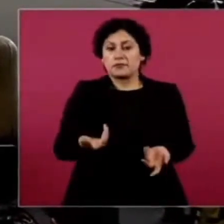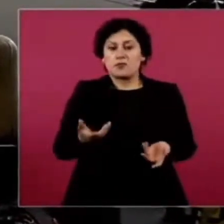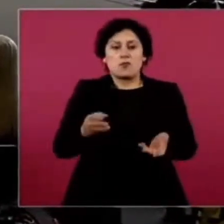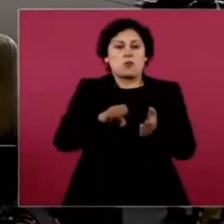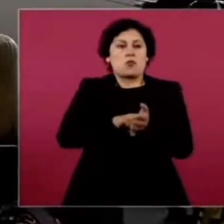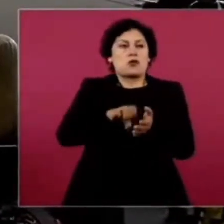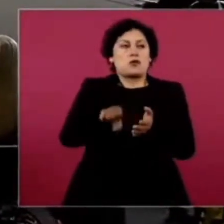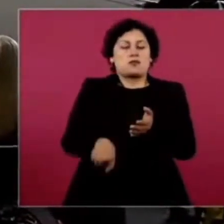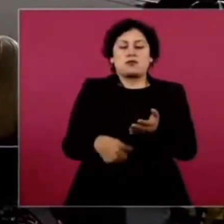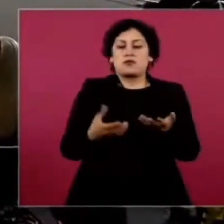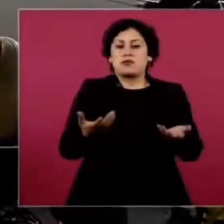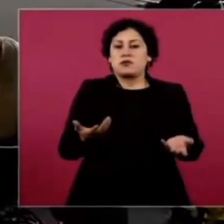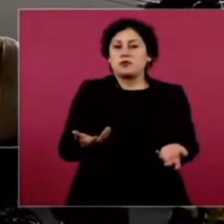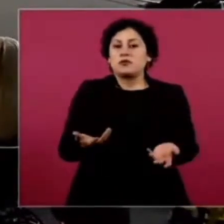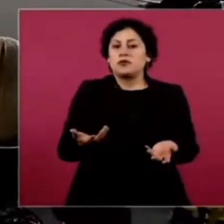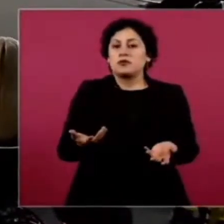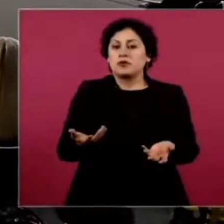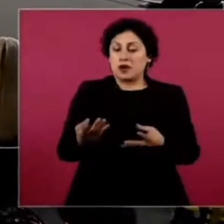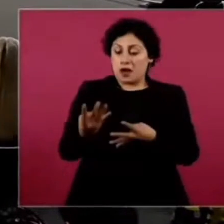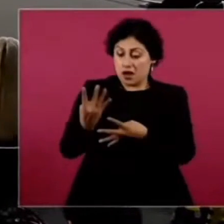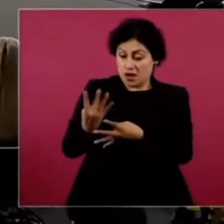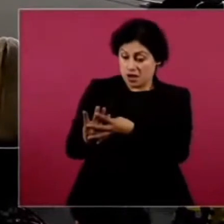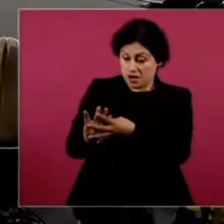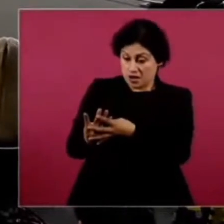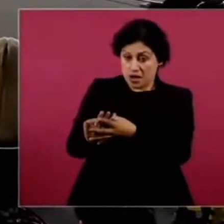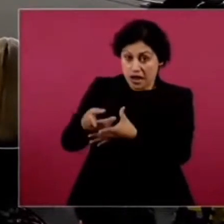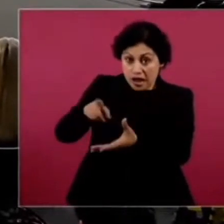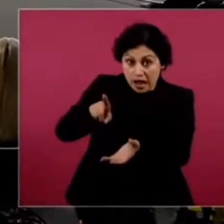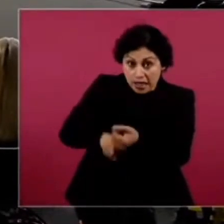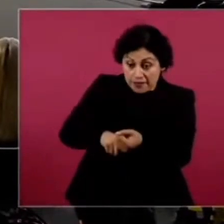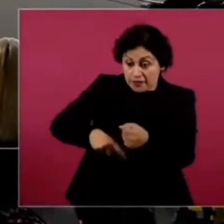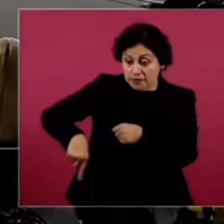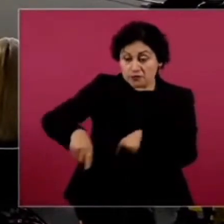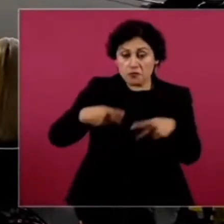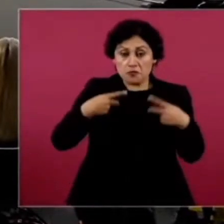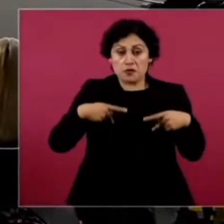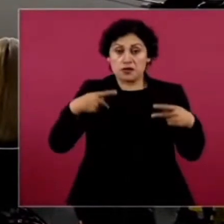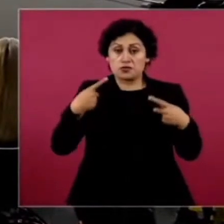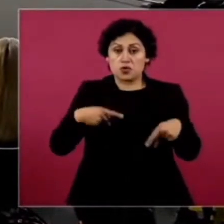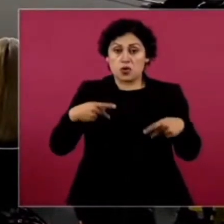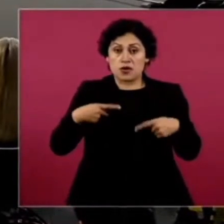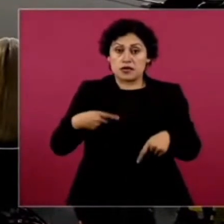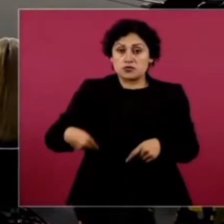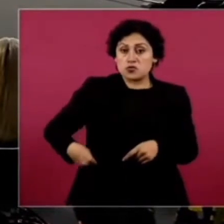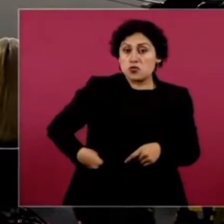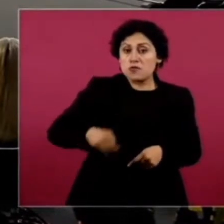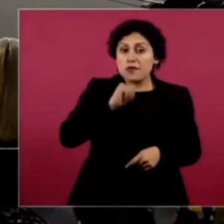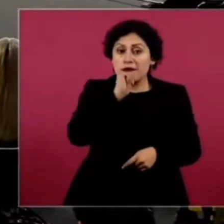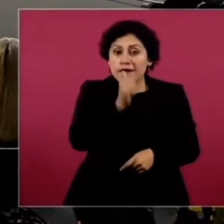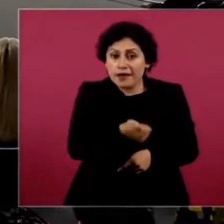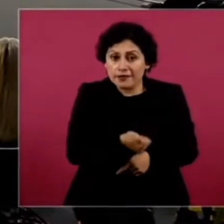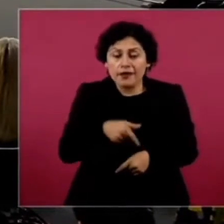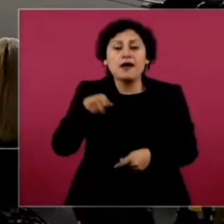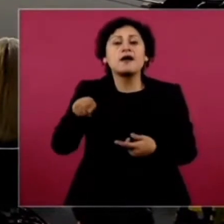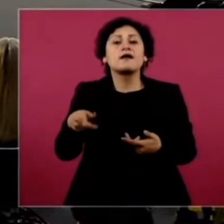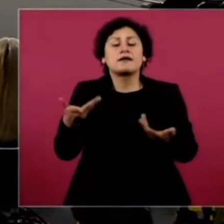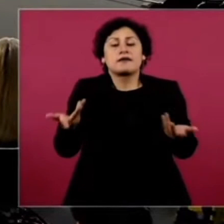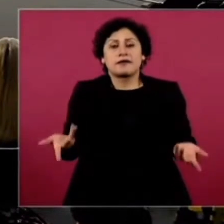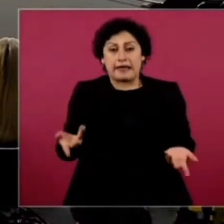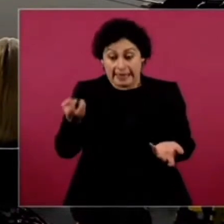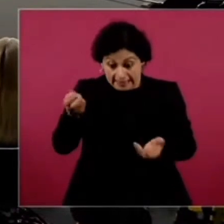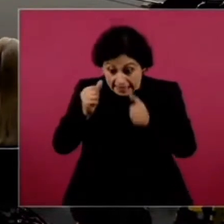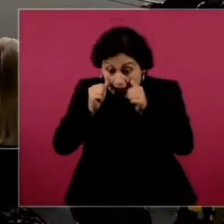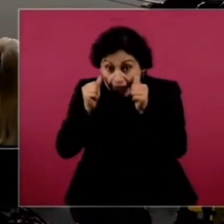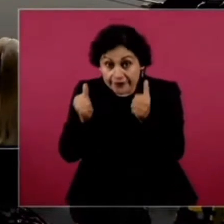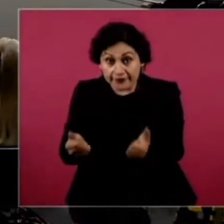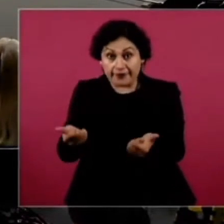haya en las cárceles inocentes, que se ocupen